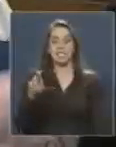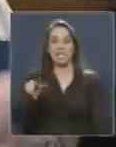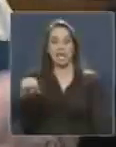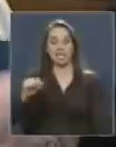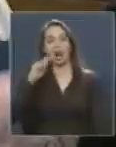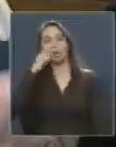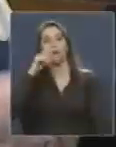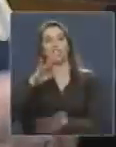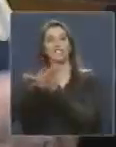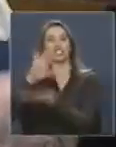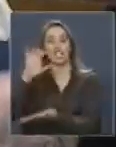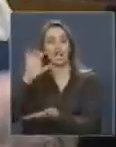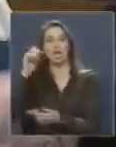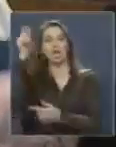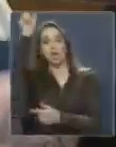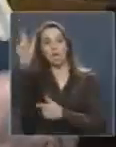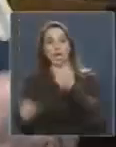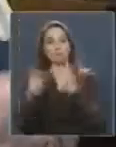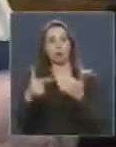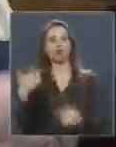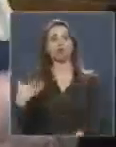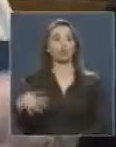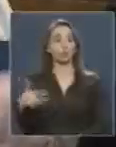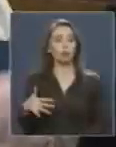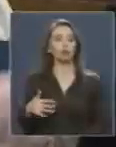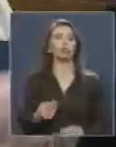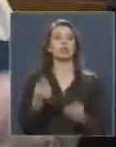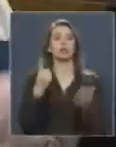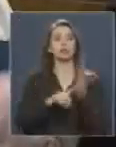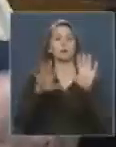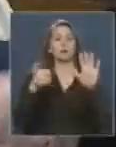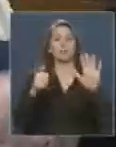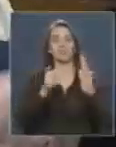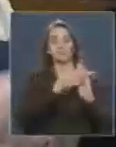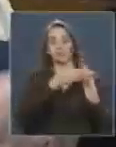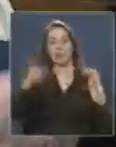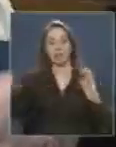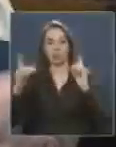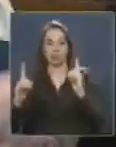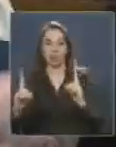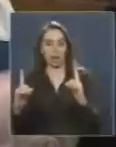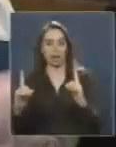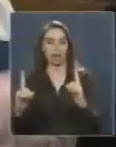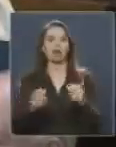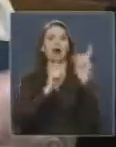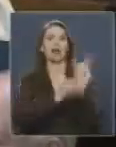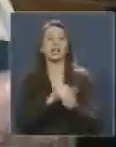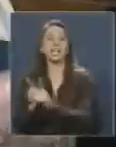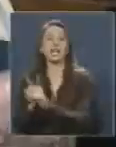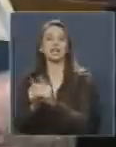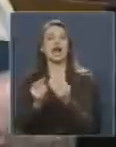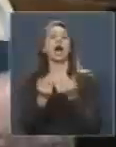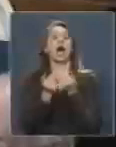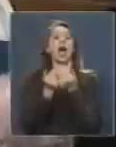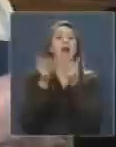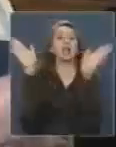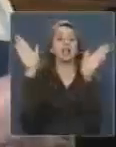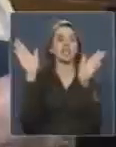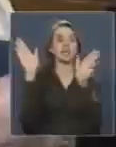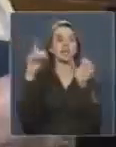una de las figuras políticas clave en la década de los 60 en el marco de las guerras de liberación